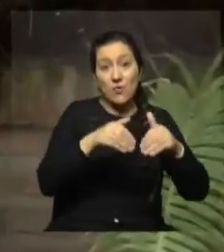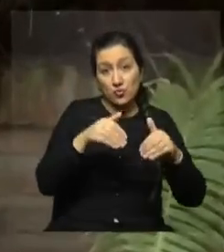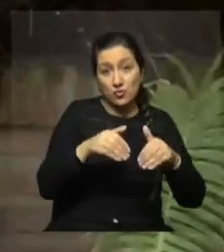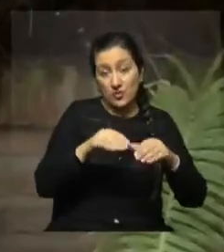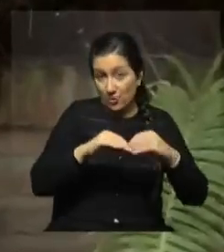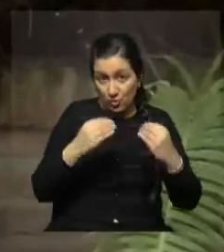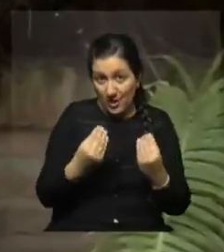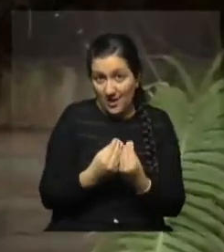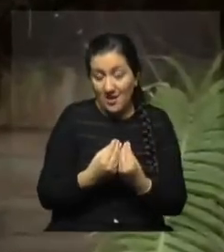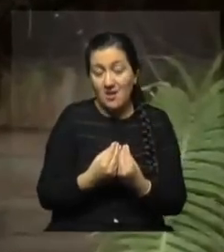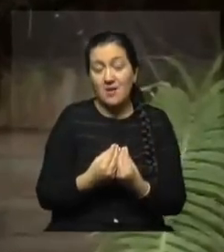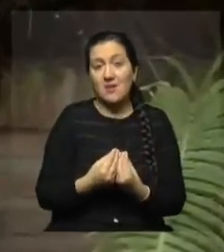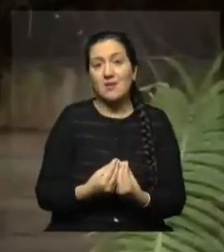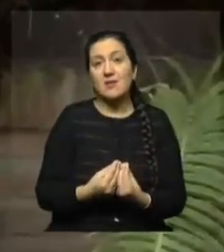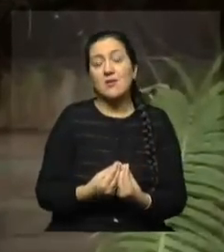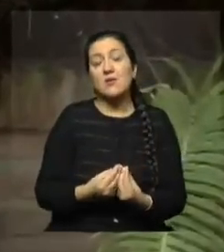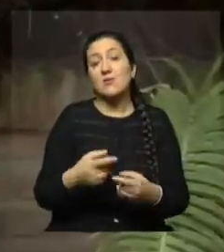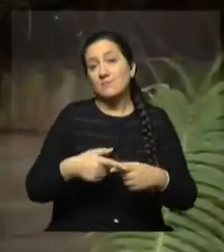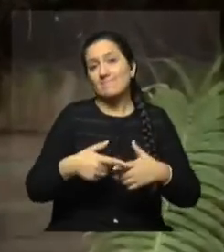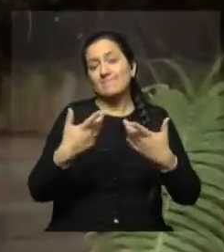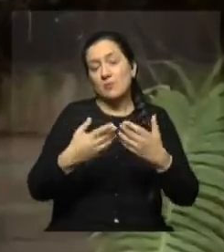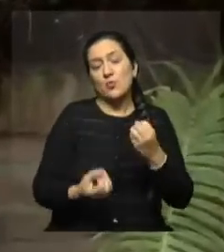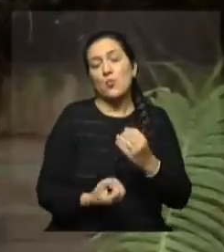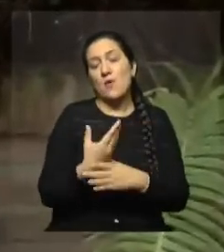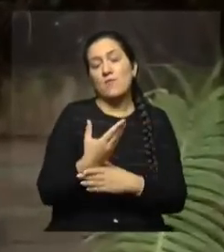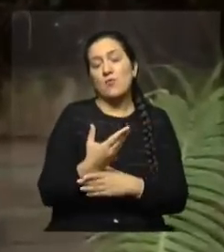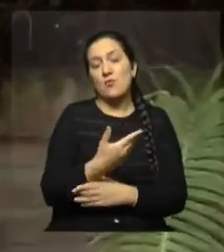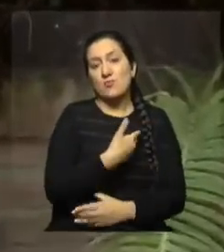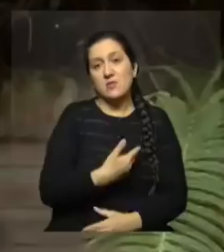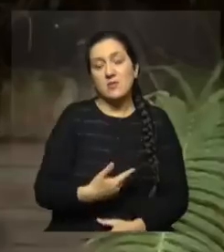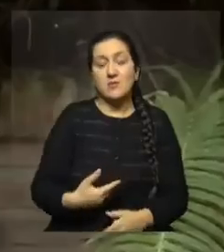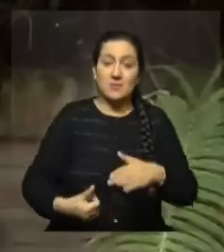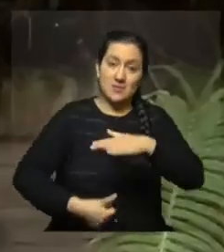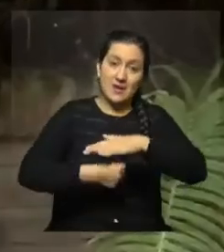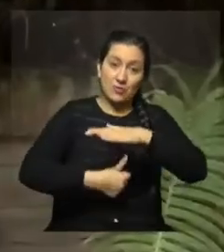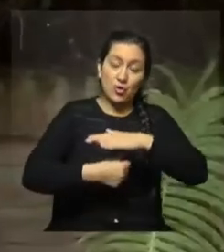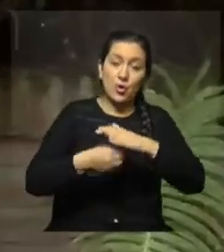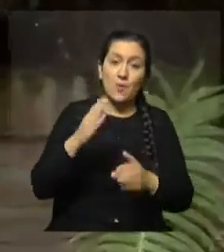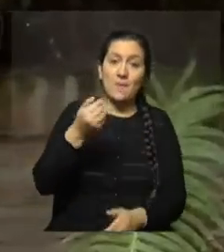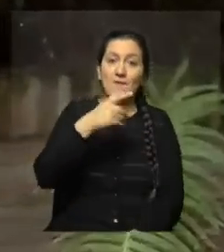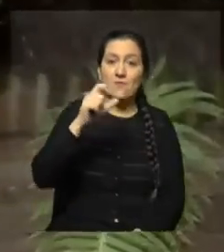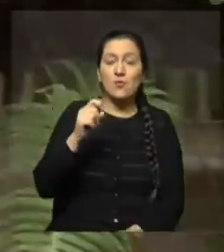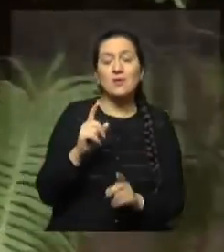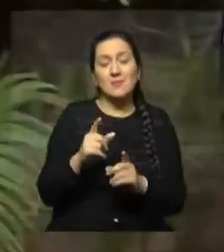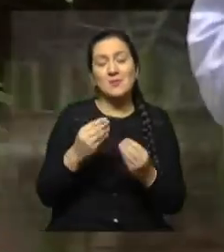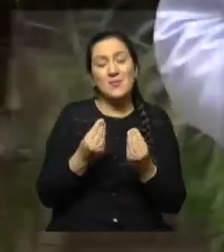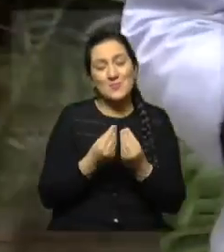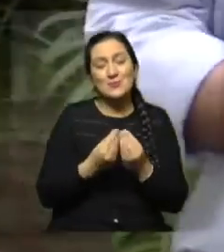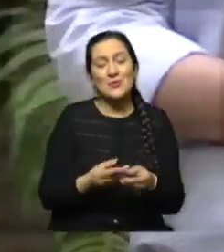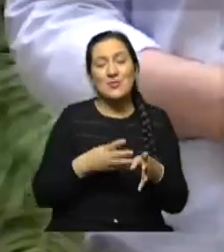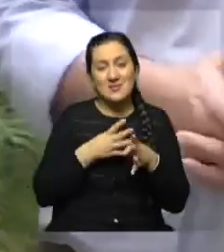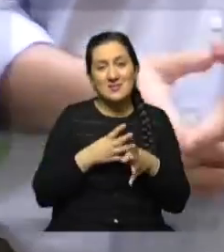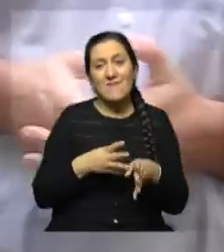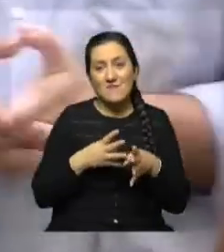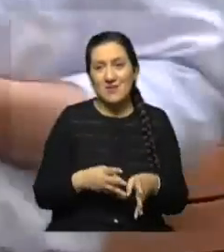fue celebrada el nuevo mandato de Pablo Martínez quien está con nosotros quienes también tendrá muchos desafíos por